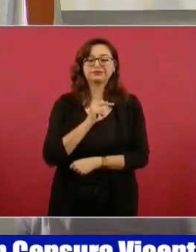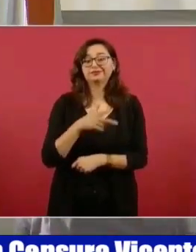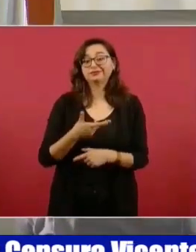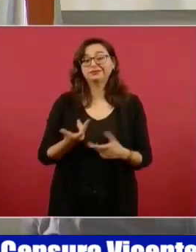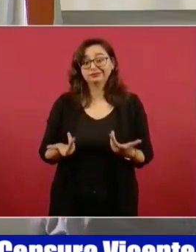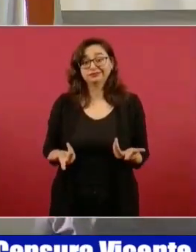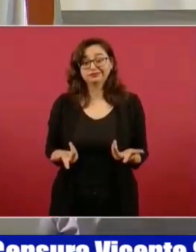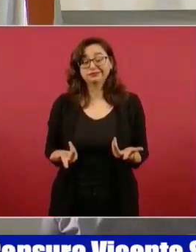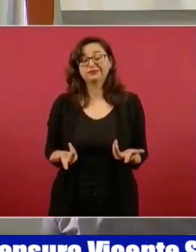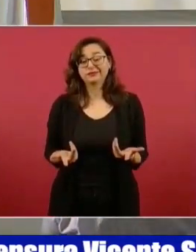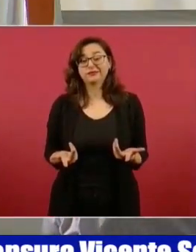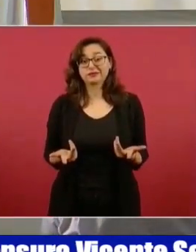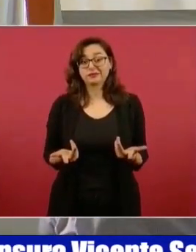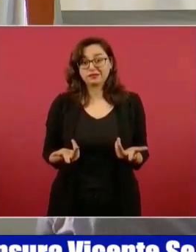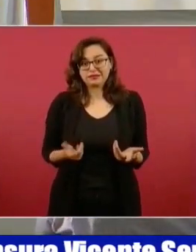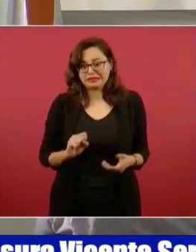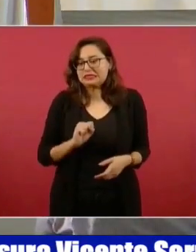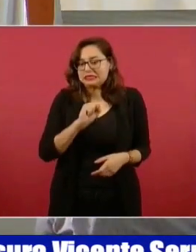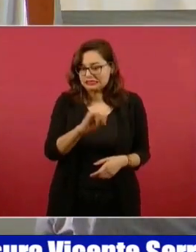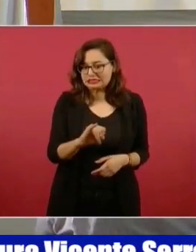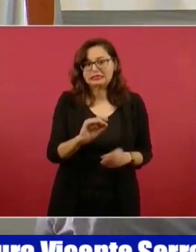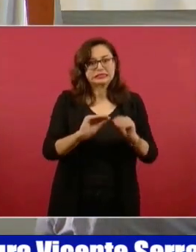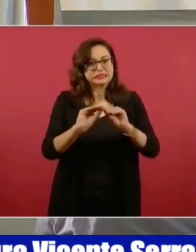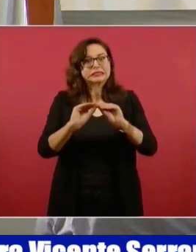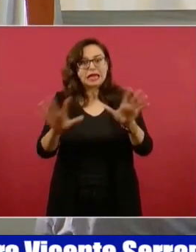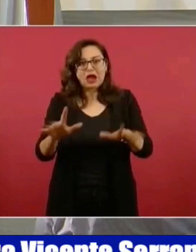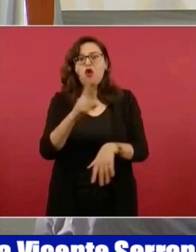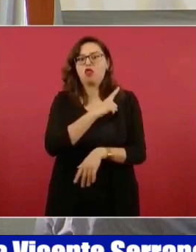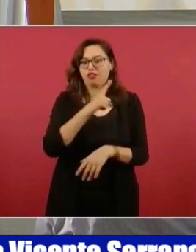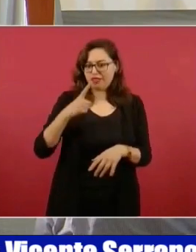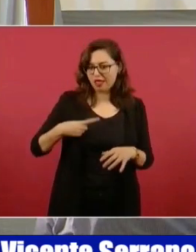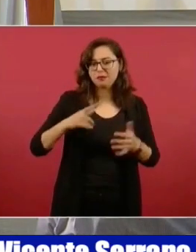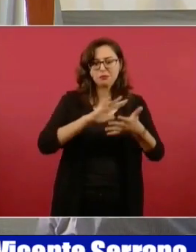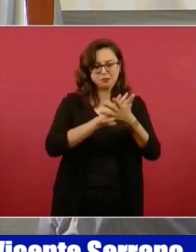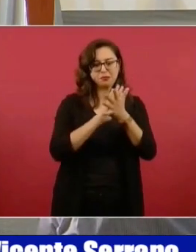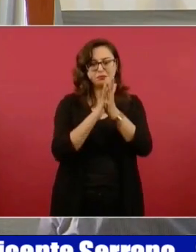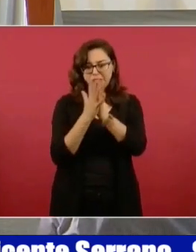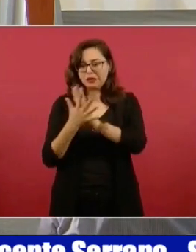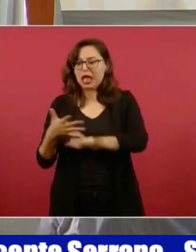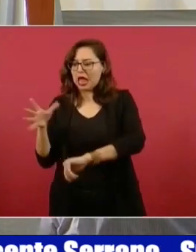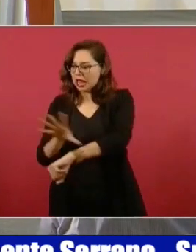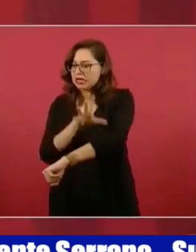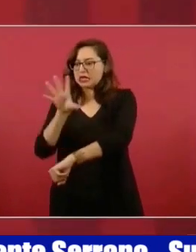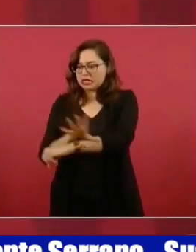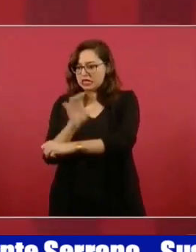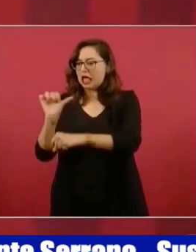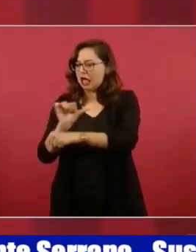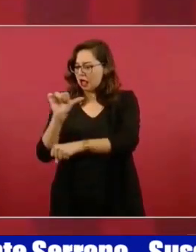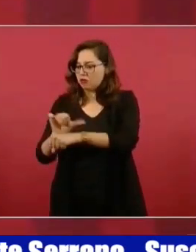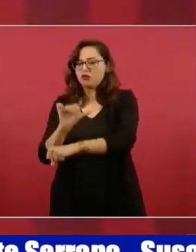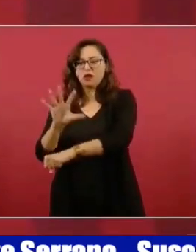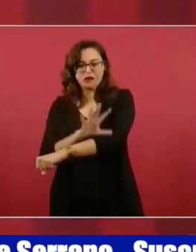que hay que seguir avanzando en la transición energética, pero